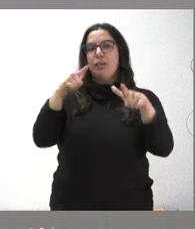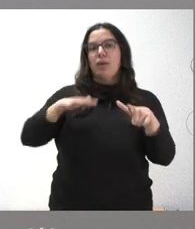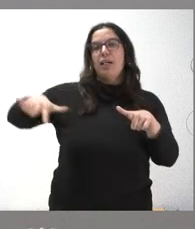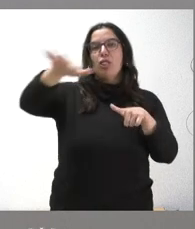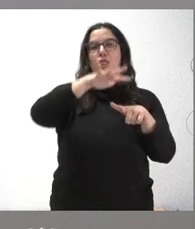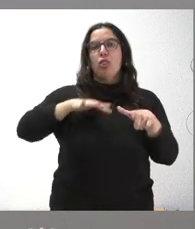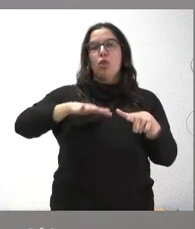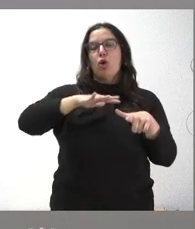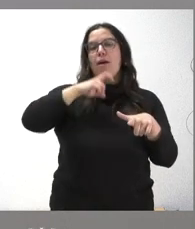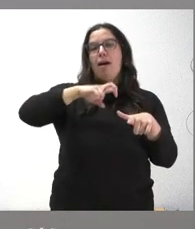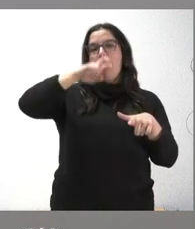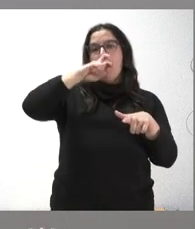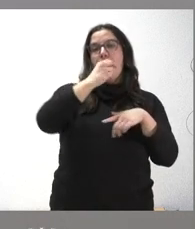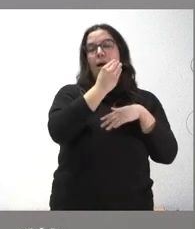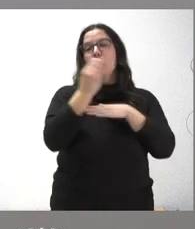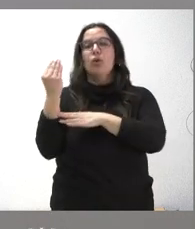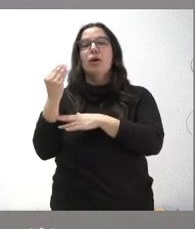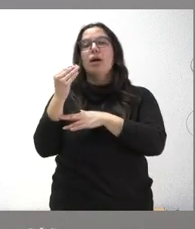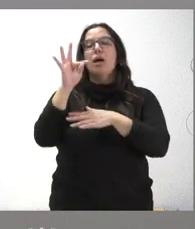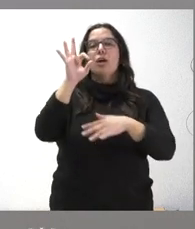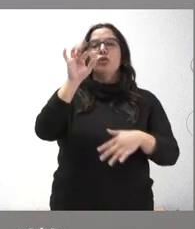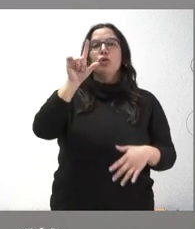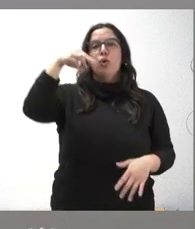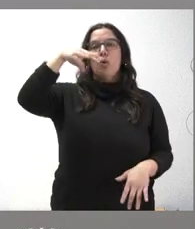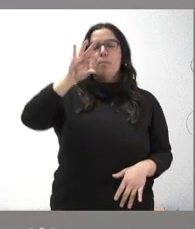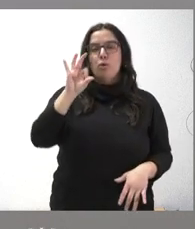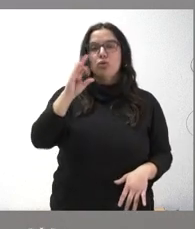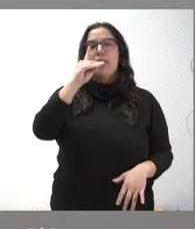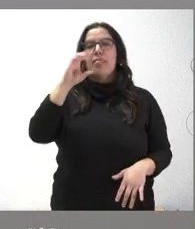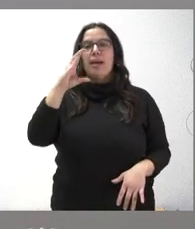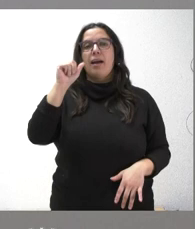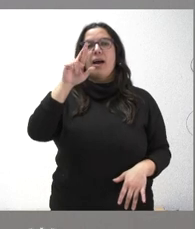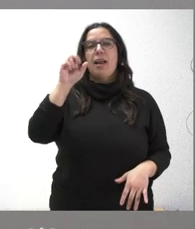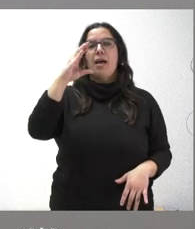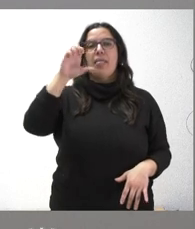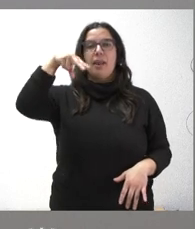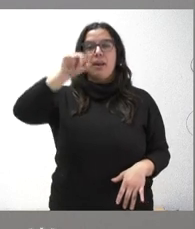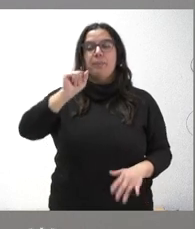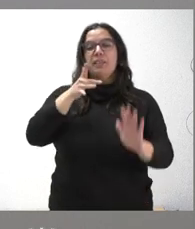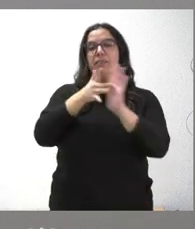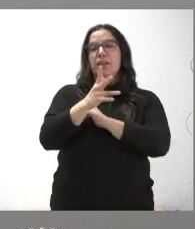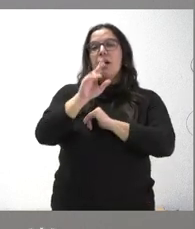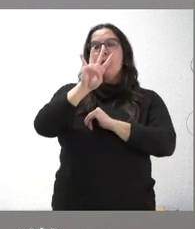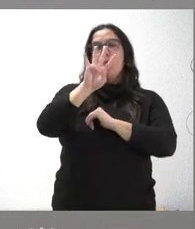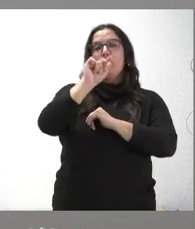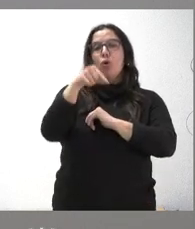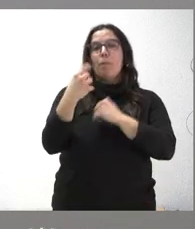arqueológica los tolmos de caracena hablamos de 4,9